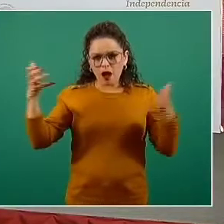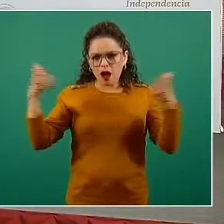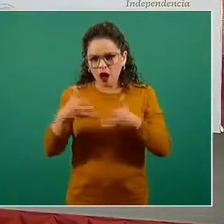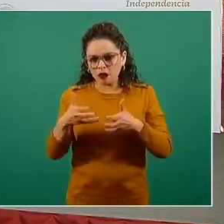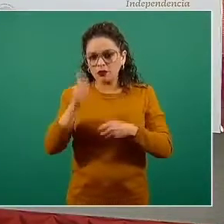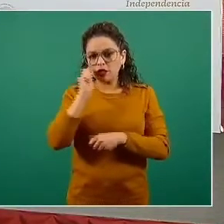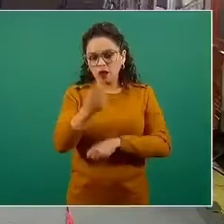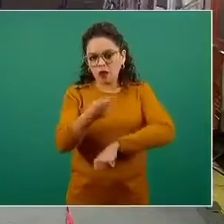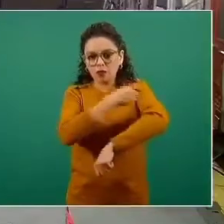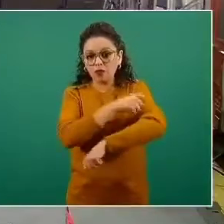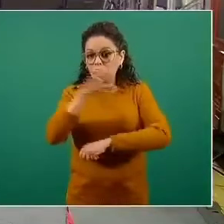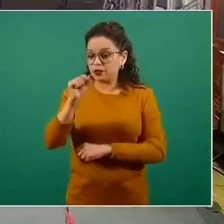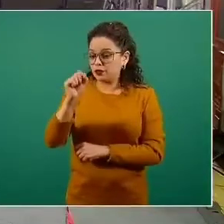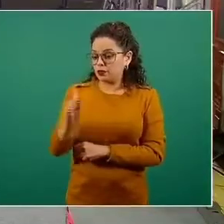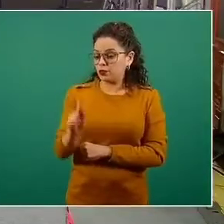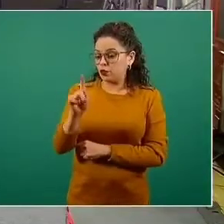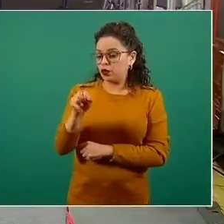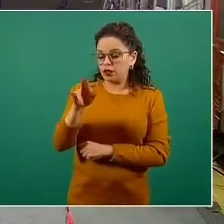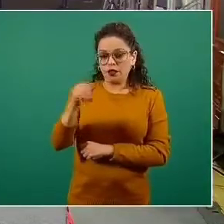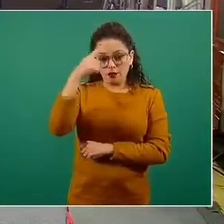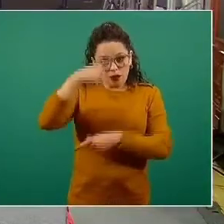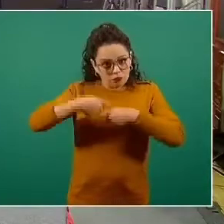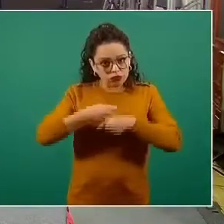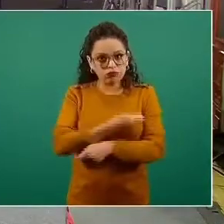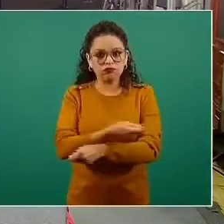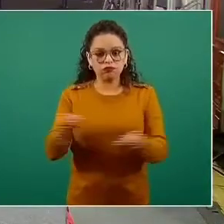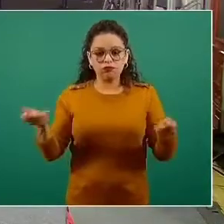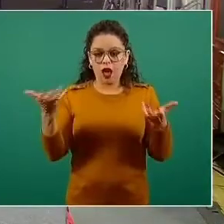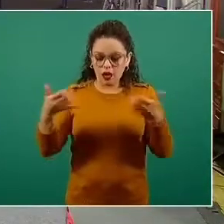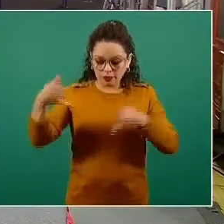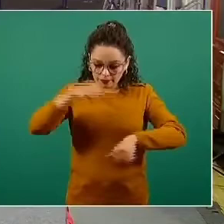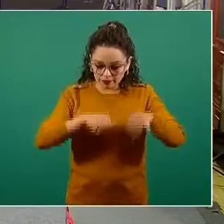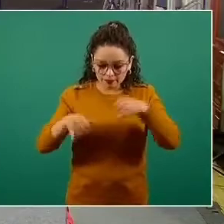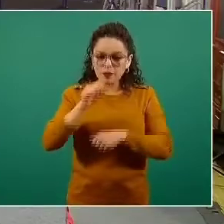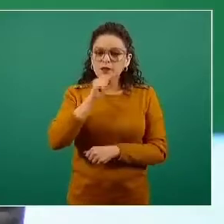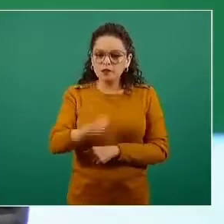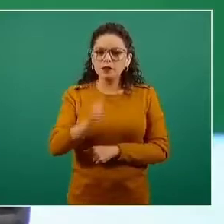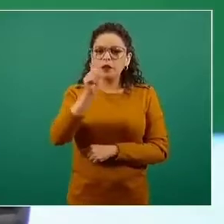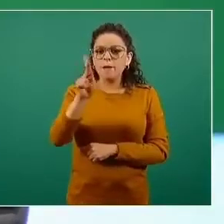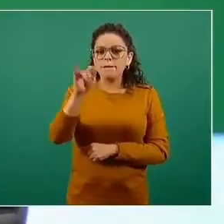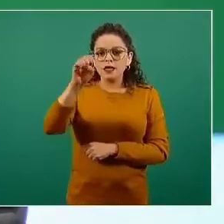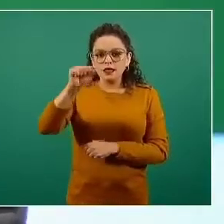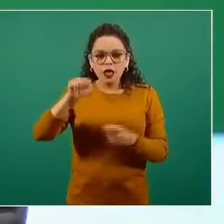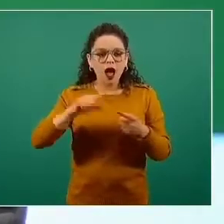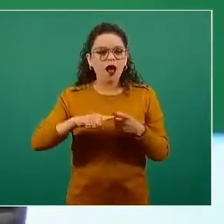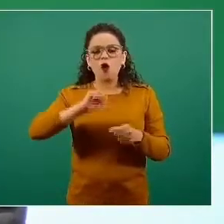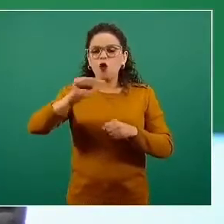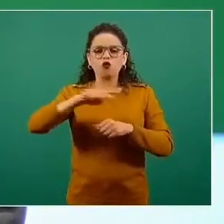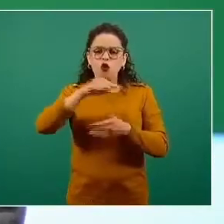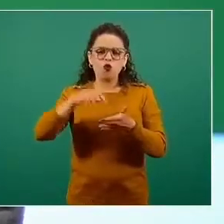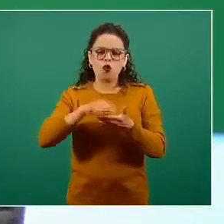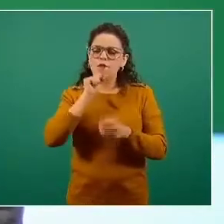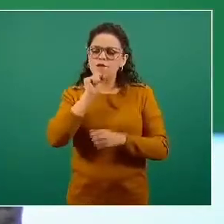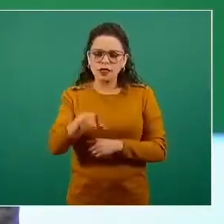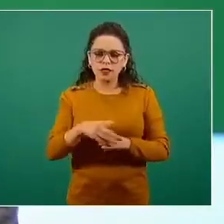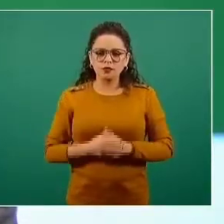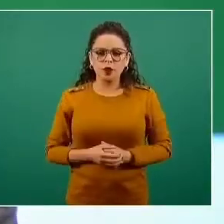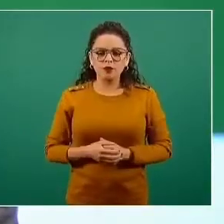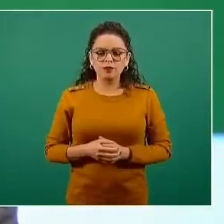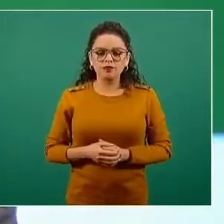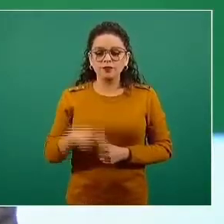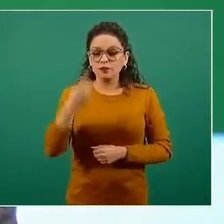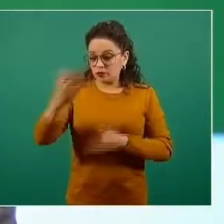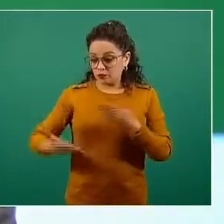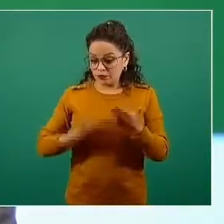la vacuna Sputnik. Trabajó también en el laboratorio PISA y en otros lugares. Y el planteamiento que hace me